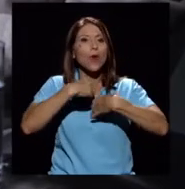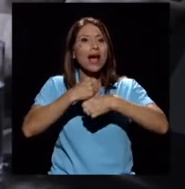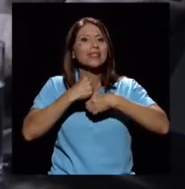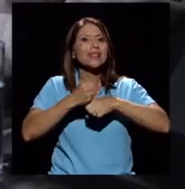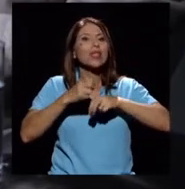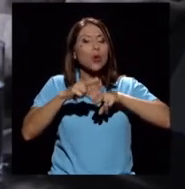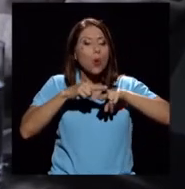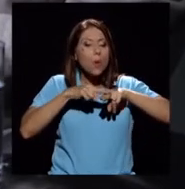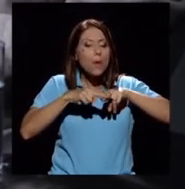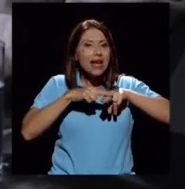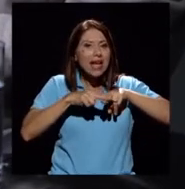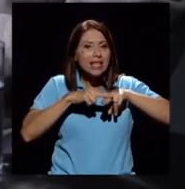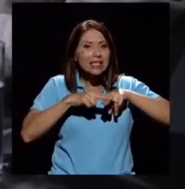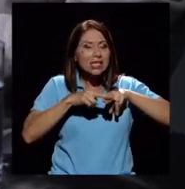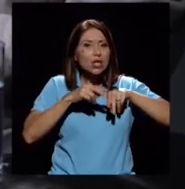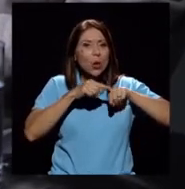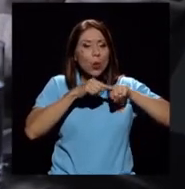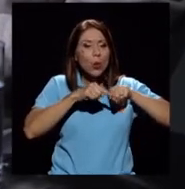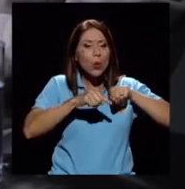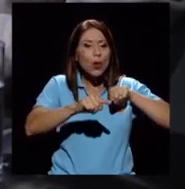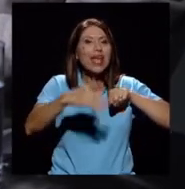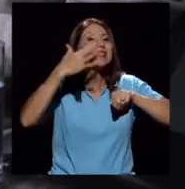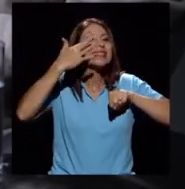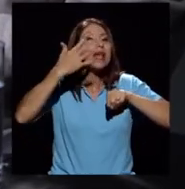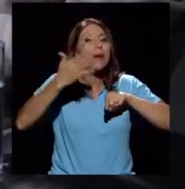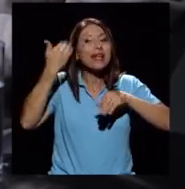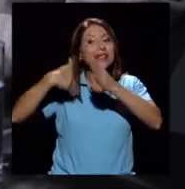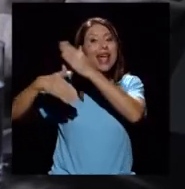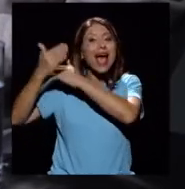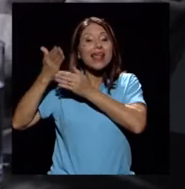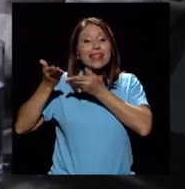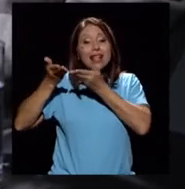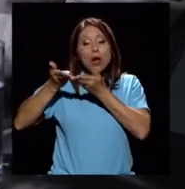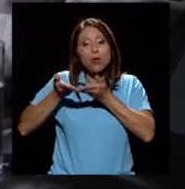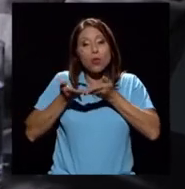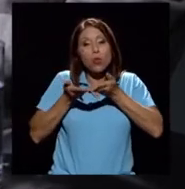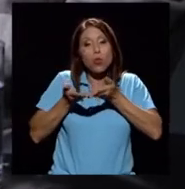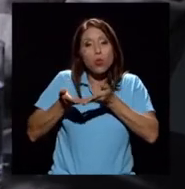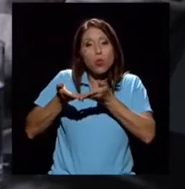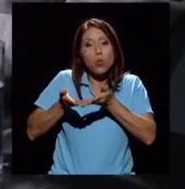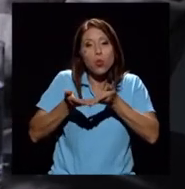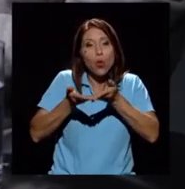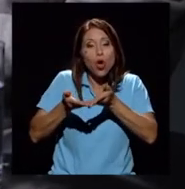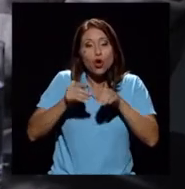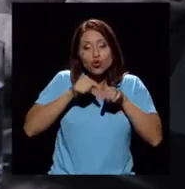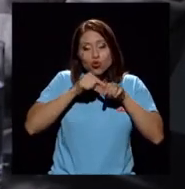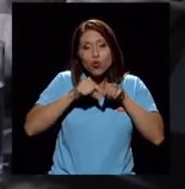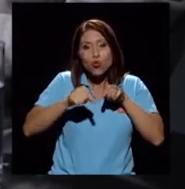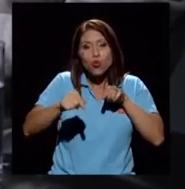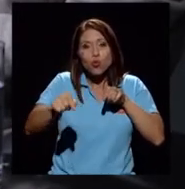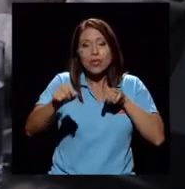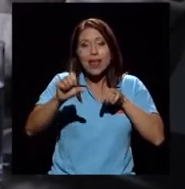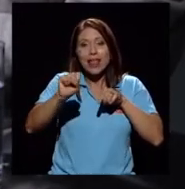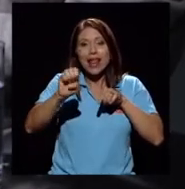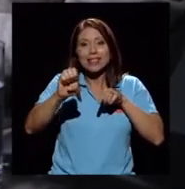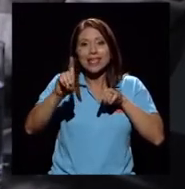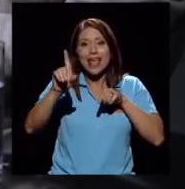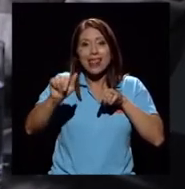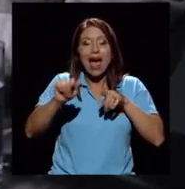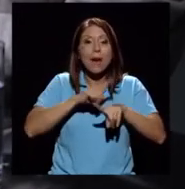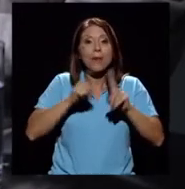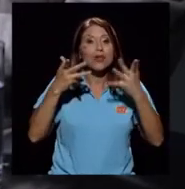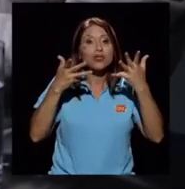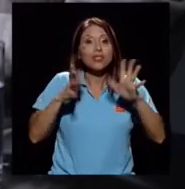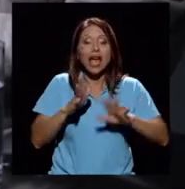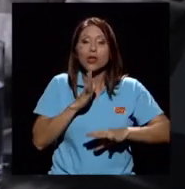ruta de la seda pero esto es mucho más y ya dónde está hablando de infraestructuras está hablando de algo que